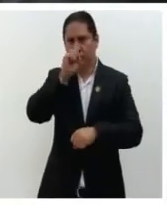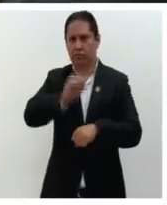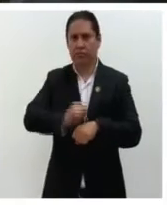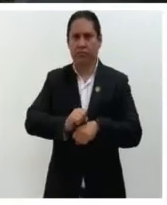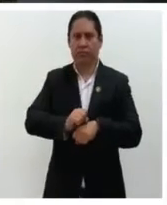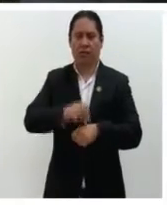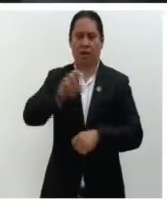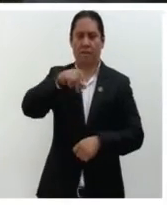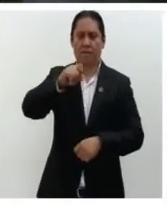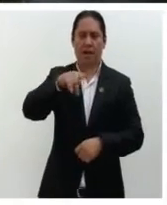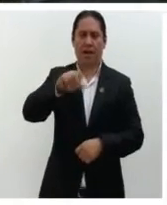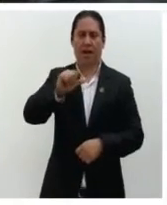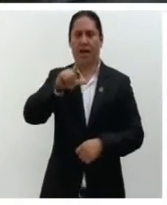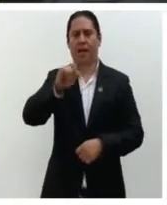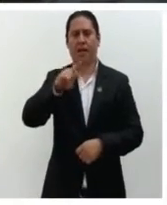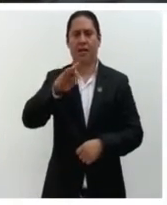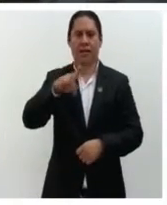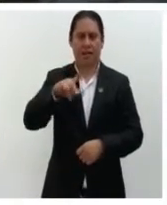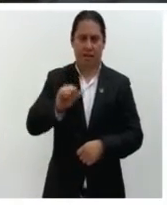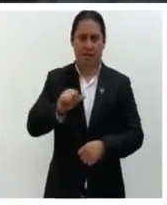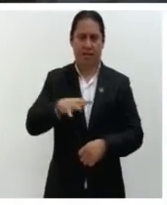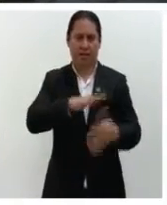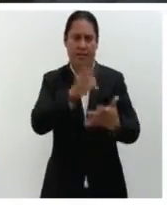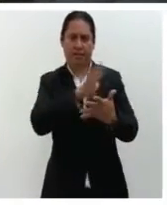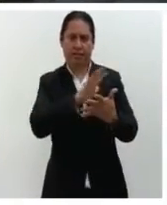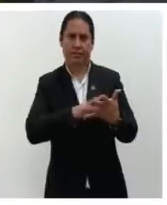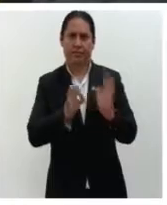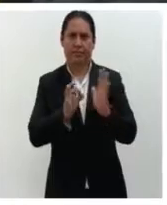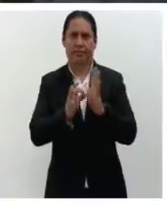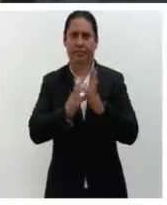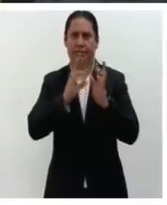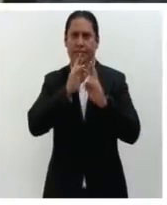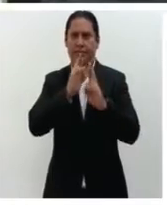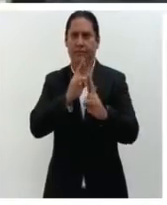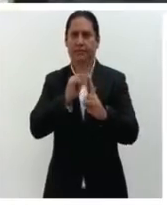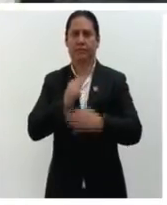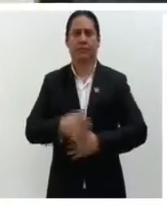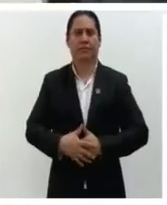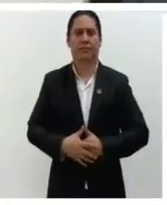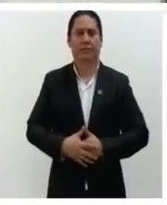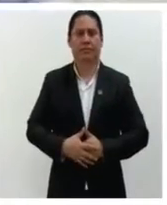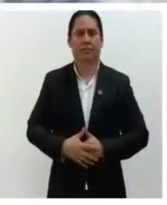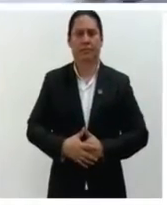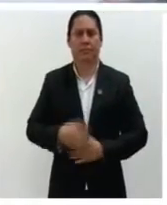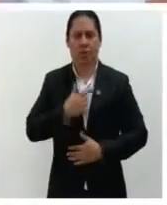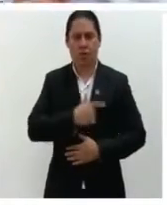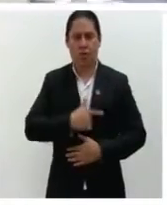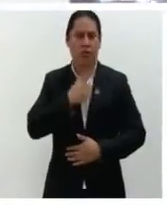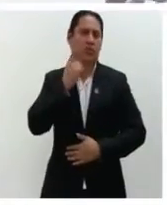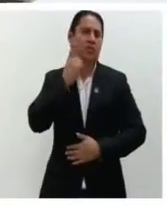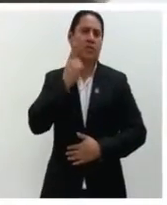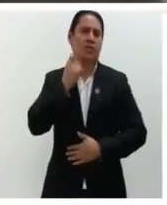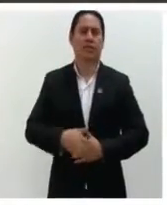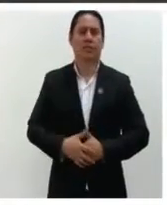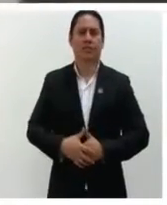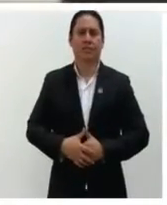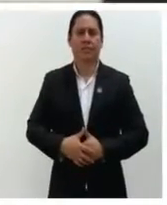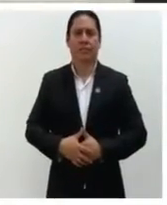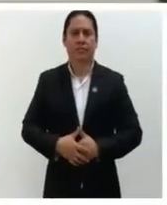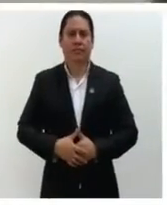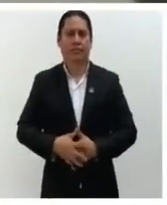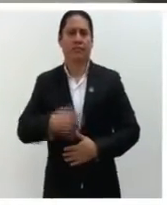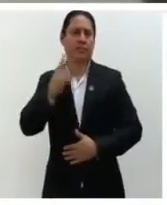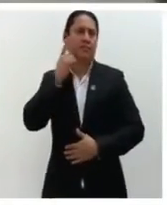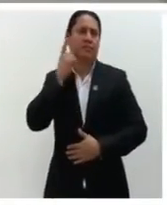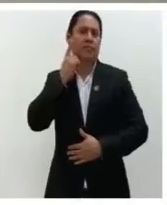secretaria Mayra Alicia Mendoza Álvarez de lectura a los puntos resolutivos del dictamen. Con gusto, diputado presidente.